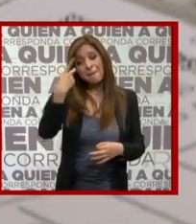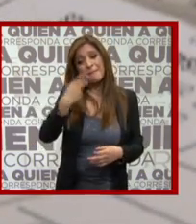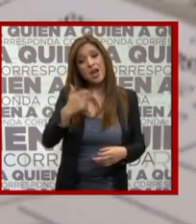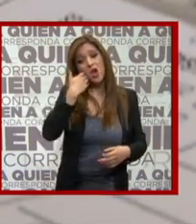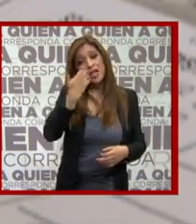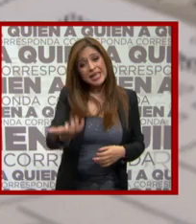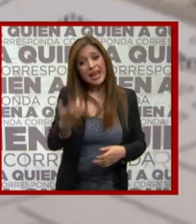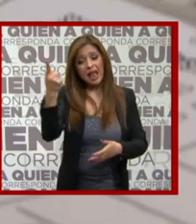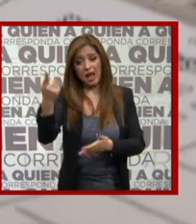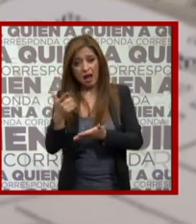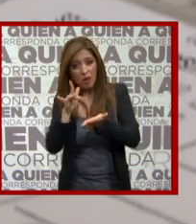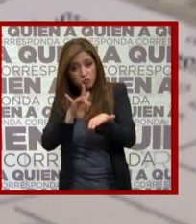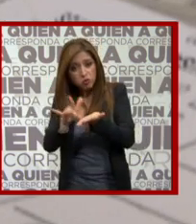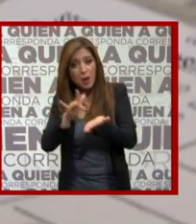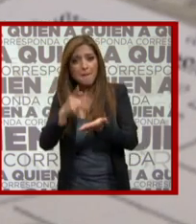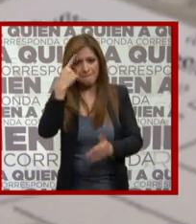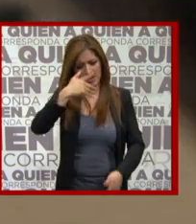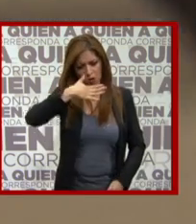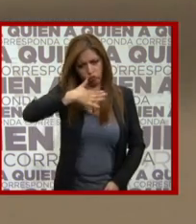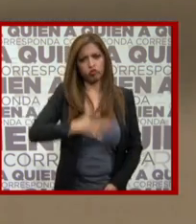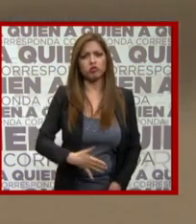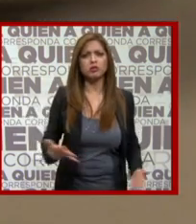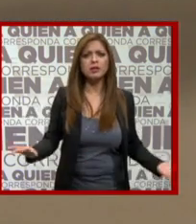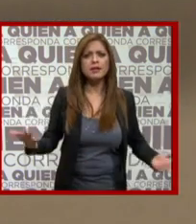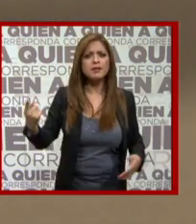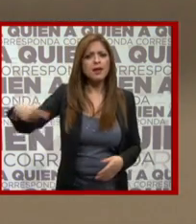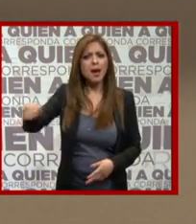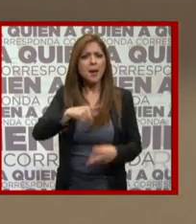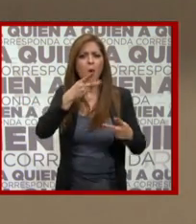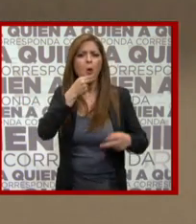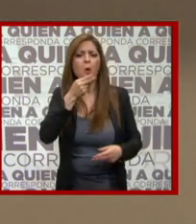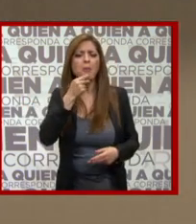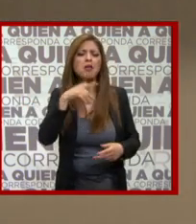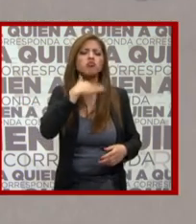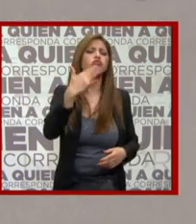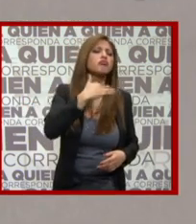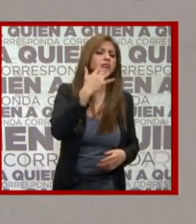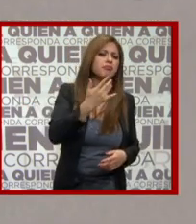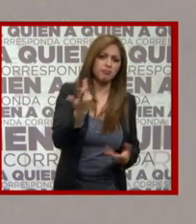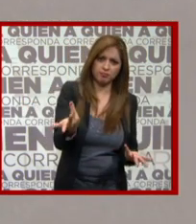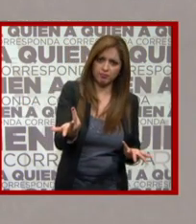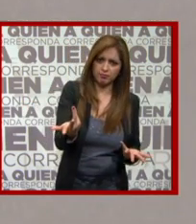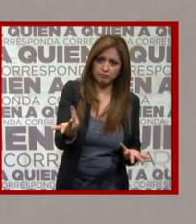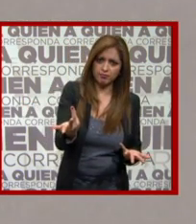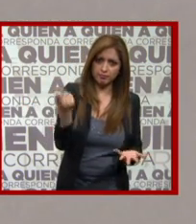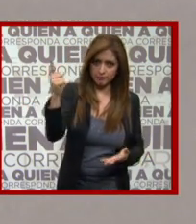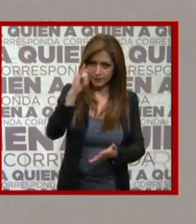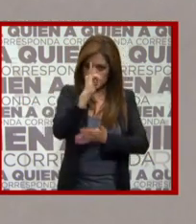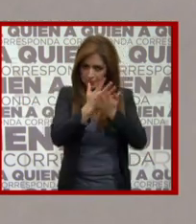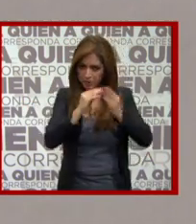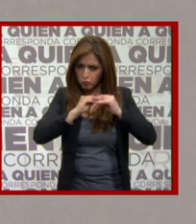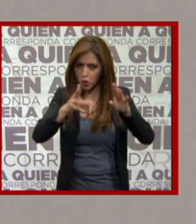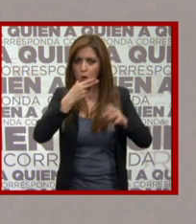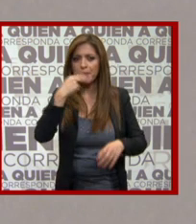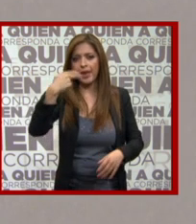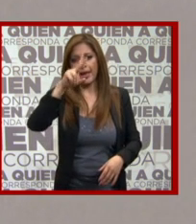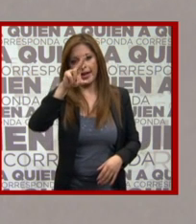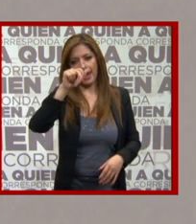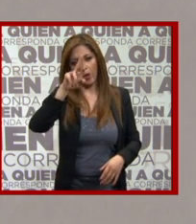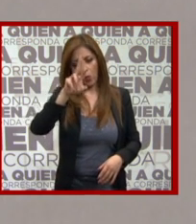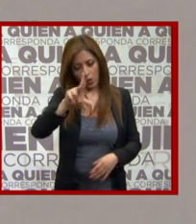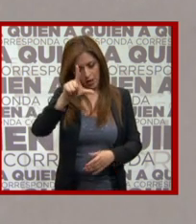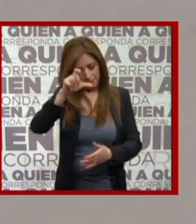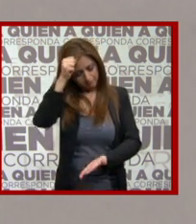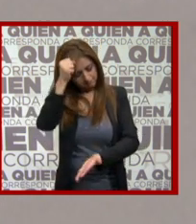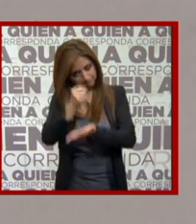poner su granito de arena para que se haga justicia por encima de la impunidad que ofrece la corrupción. Con imágenes de Raúl López, para